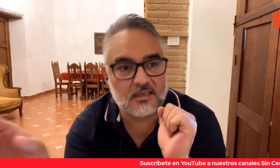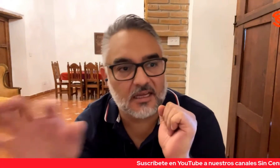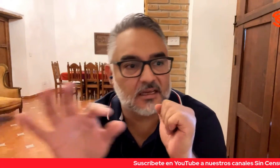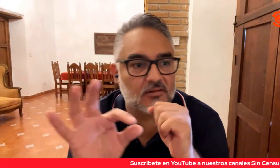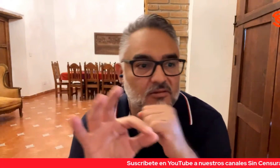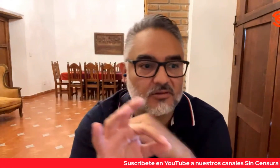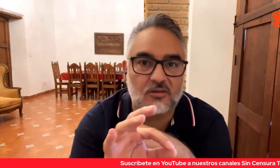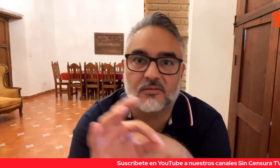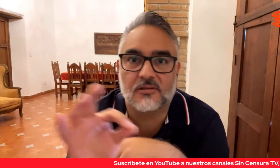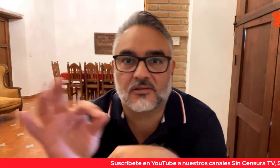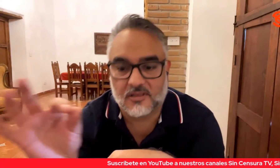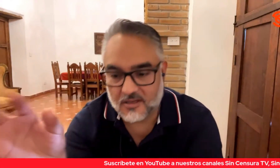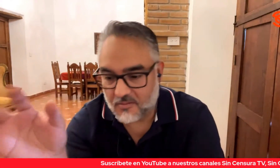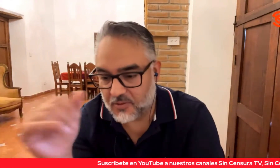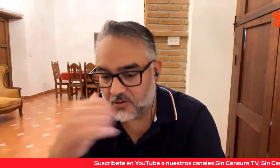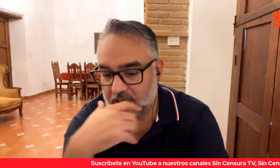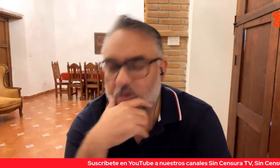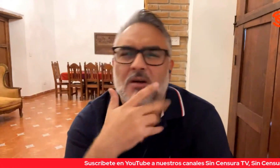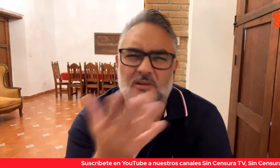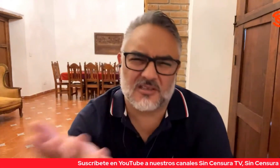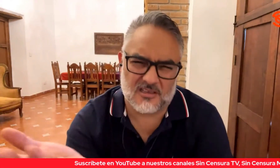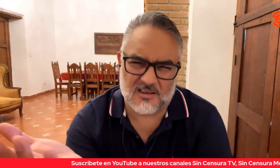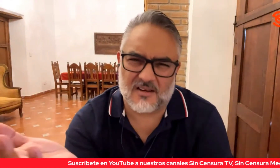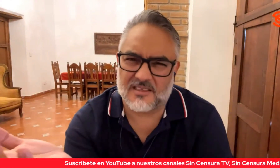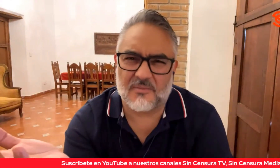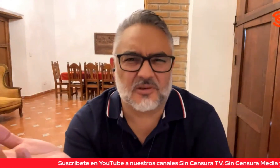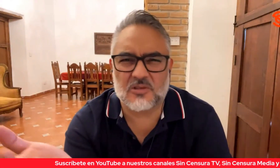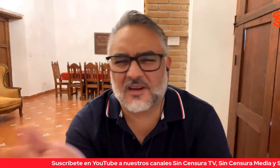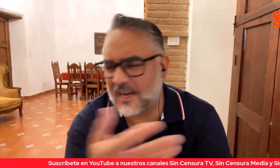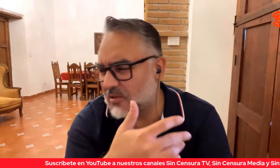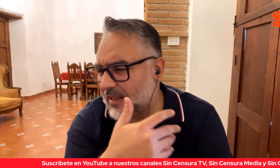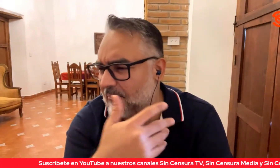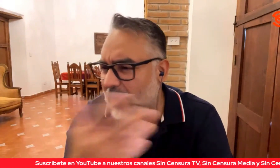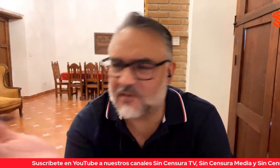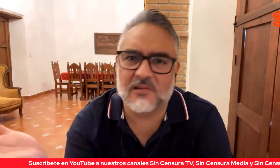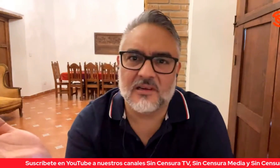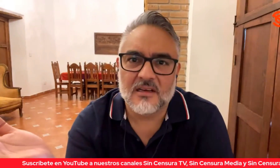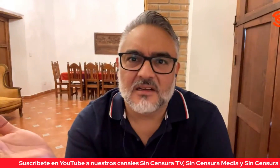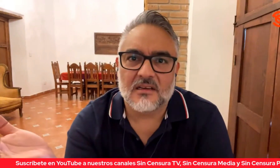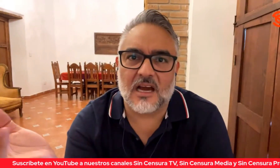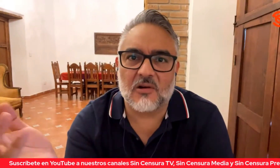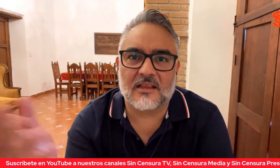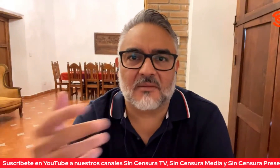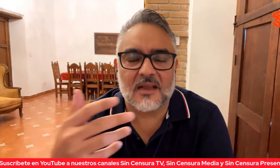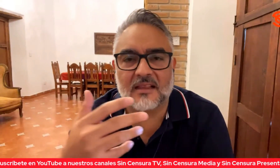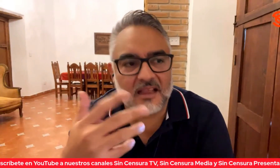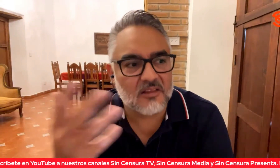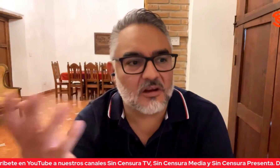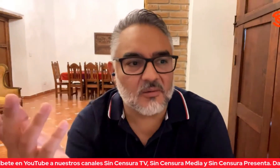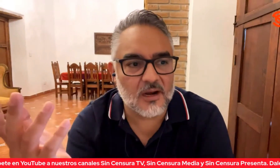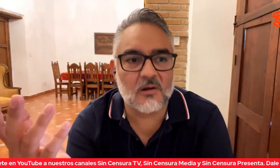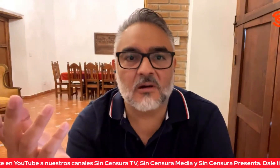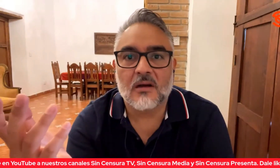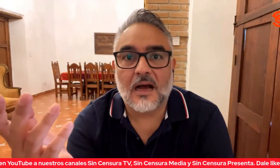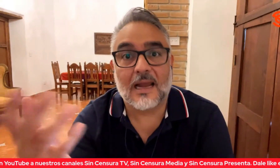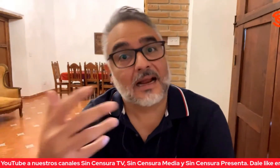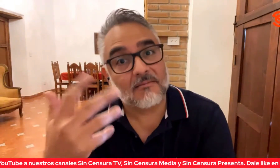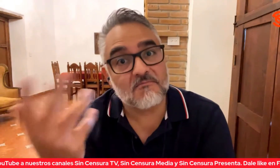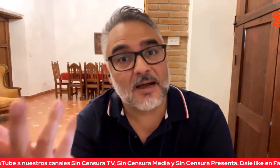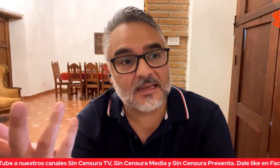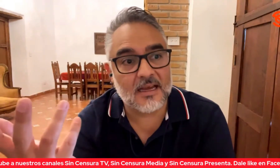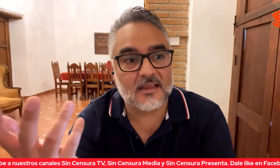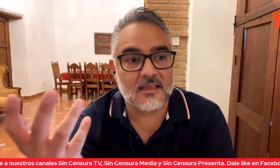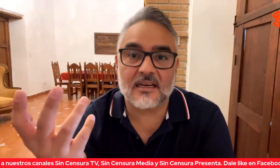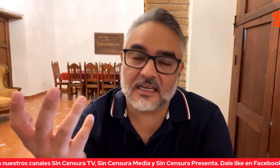somos Aristegui, todos somos Proceso. Por cierto, la revista Proceso ha caído tan bajo que ahora también anda dándole vuelo a